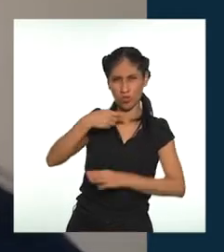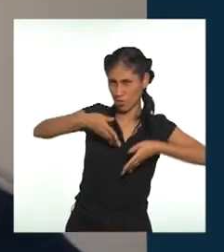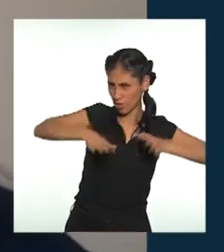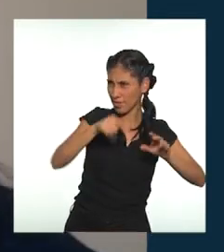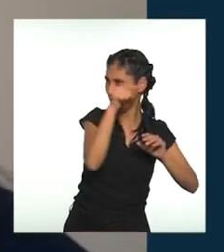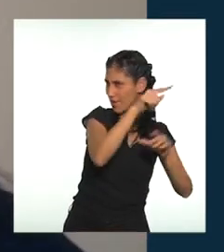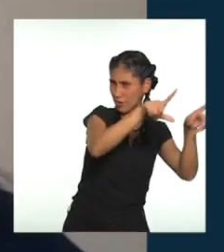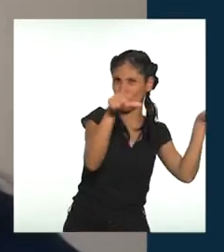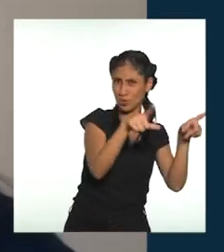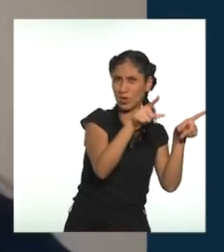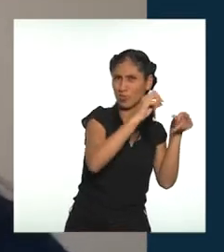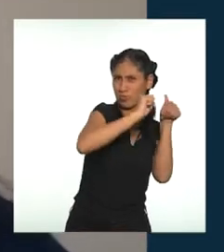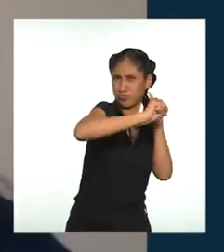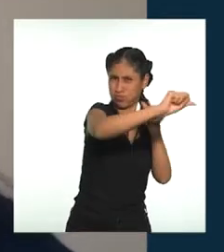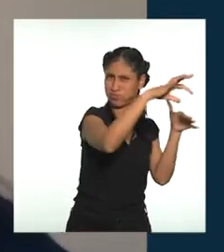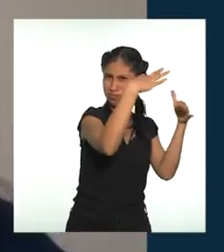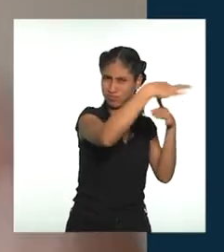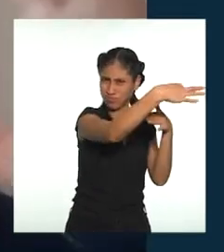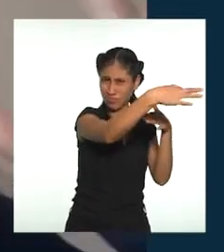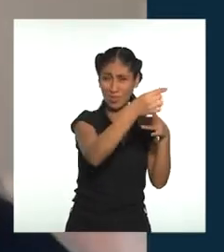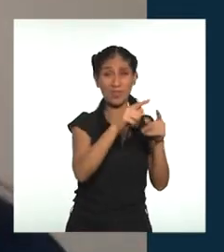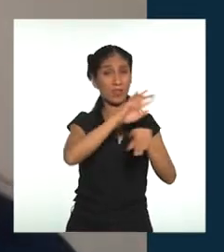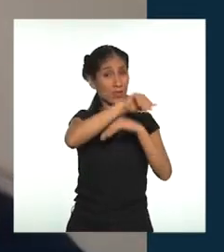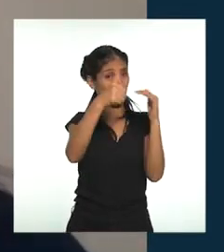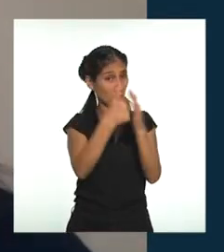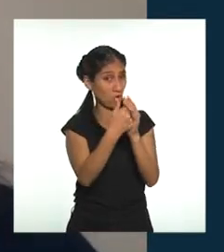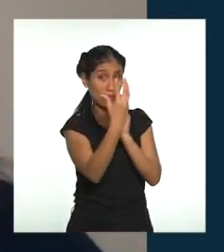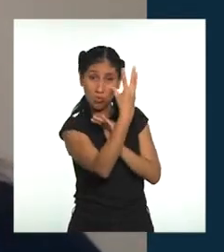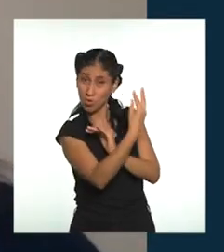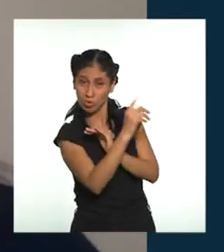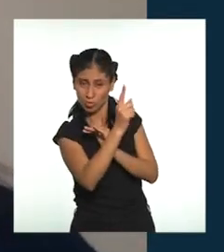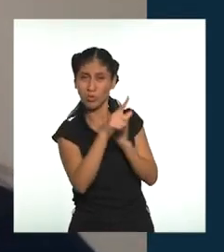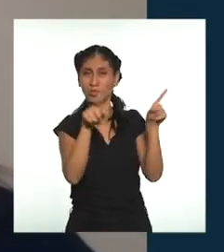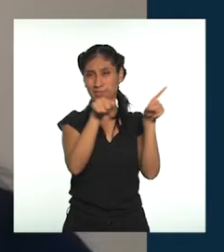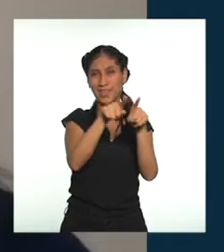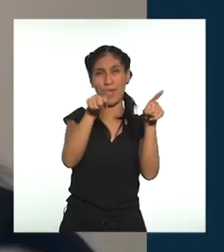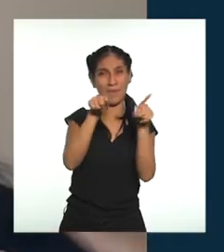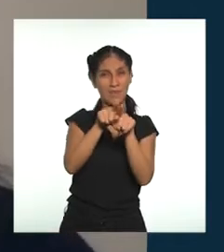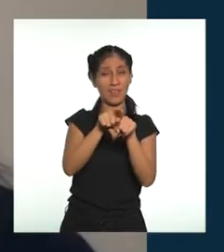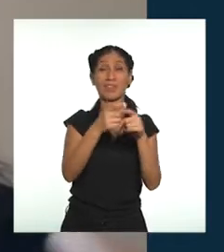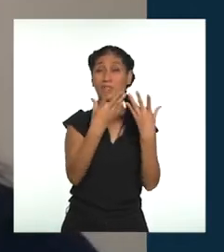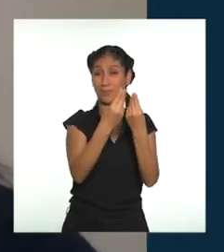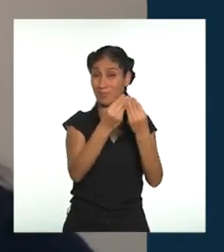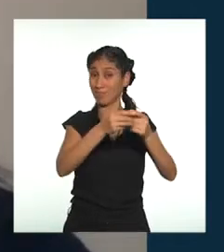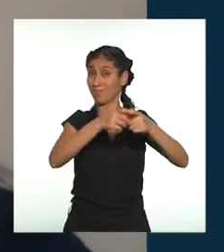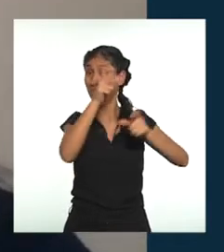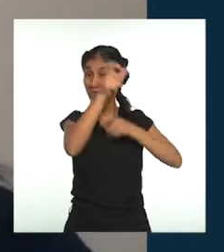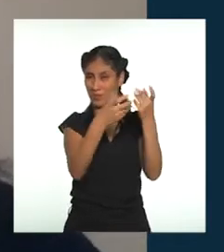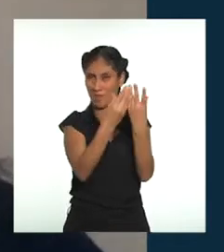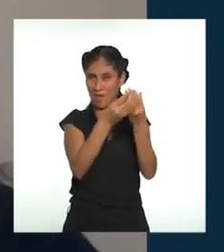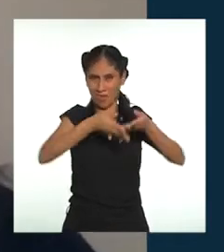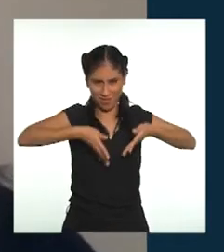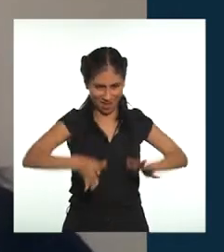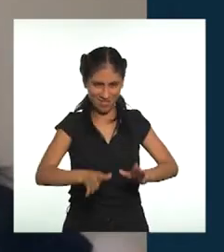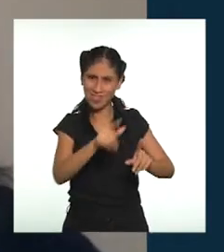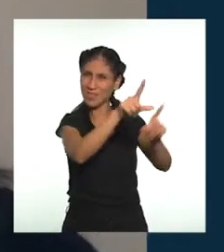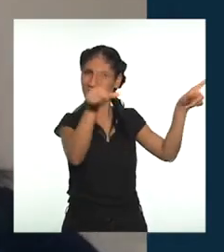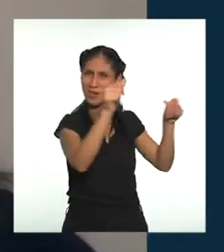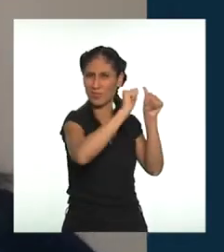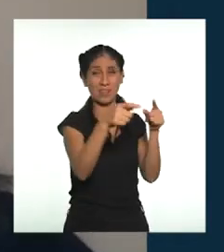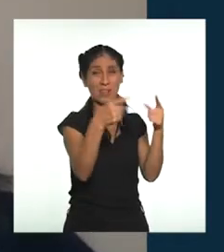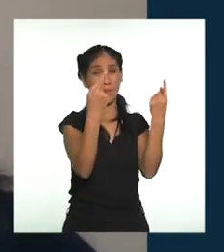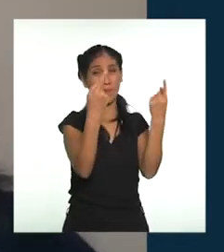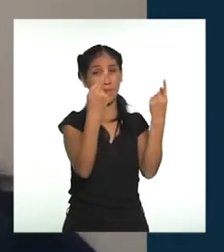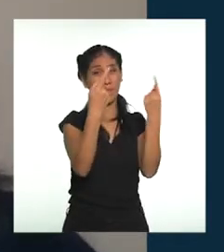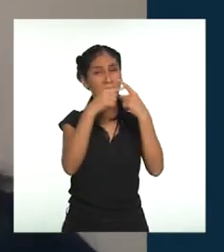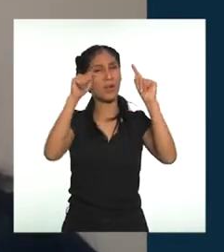Por lo tanto, no somos minorías, sino somos una población relativamente amplia y grande, pero la